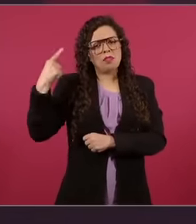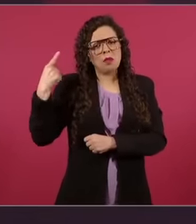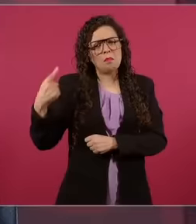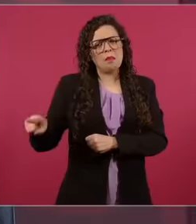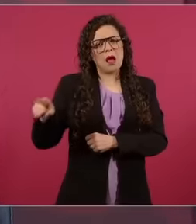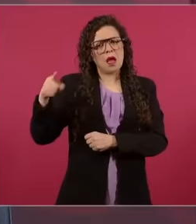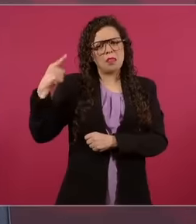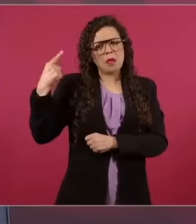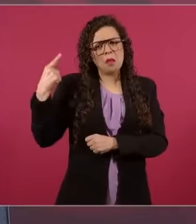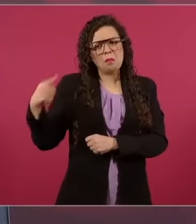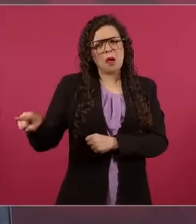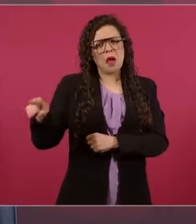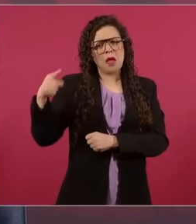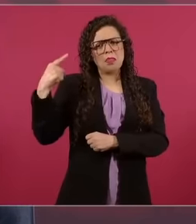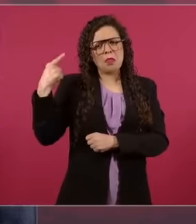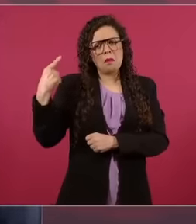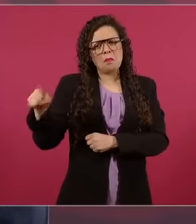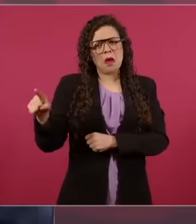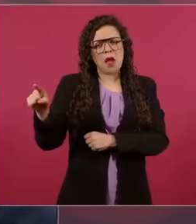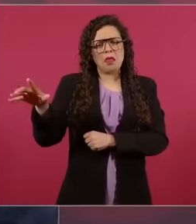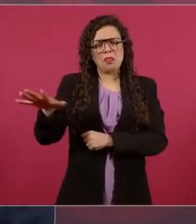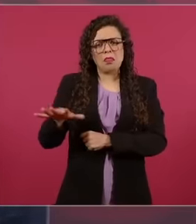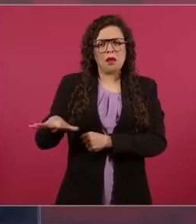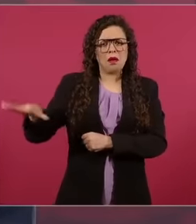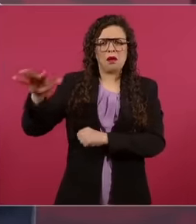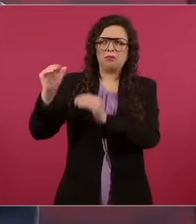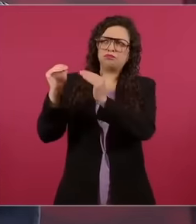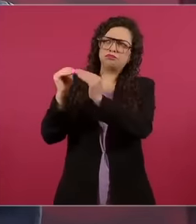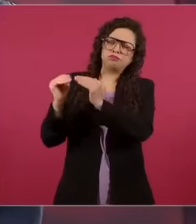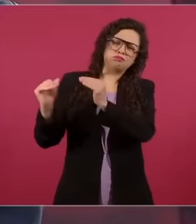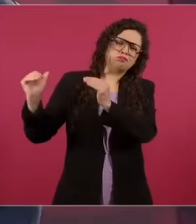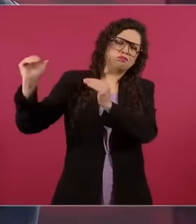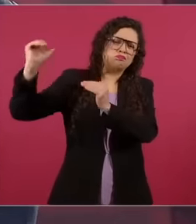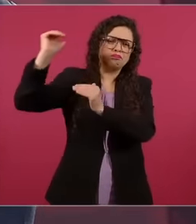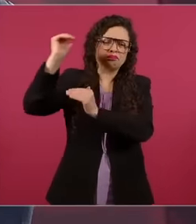arriba, la cúpula del poder,